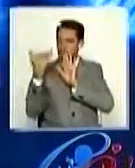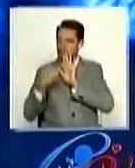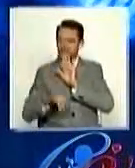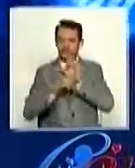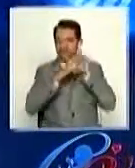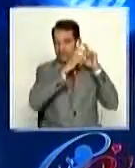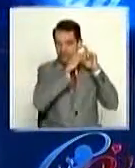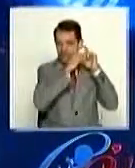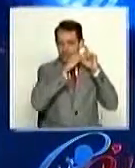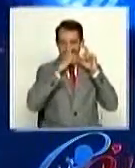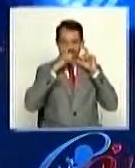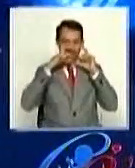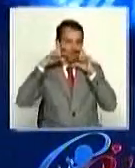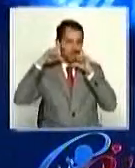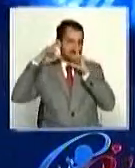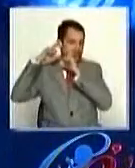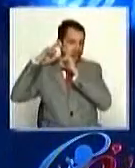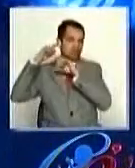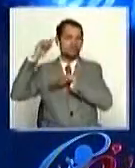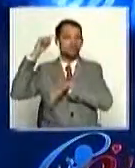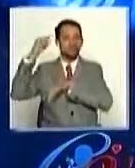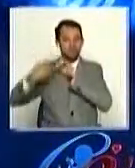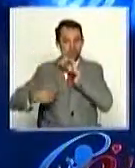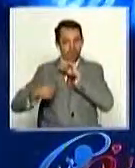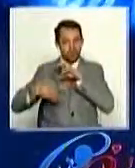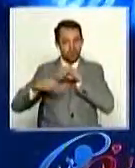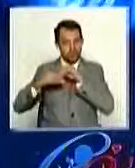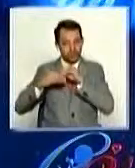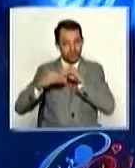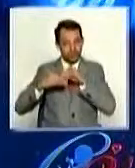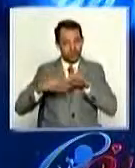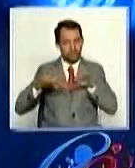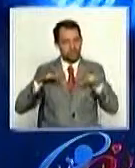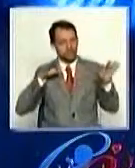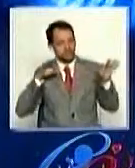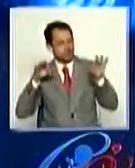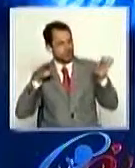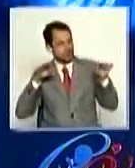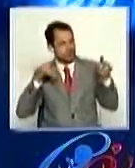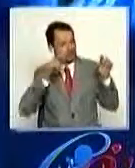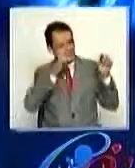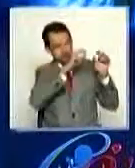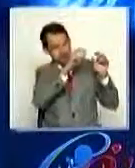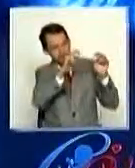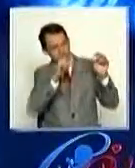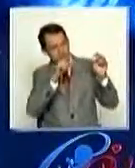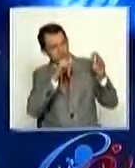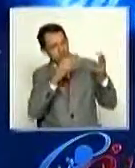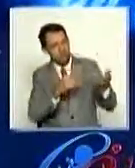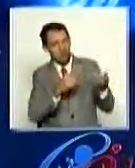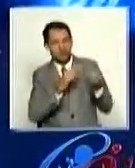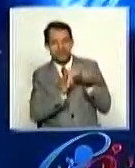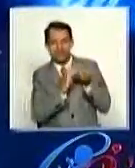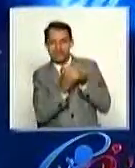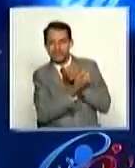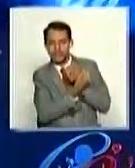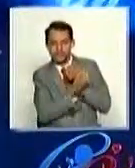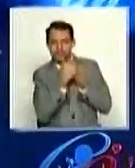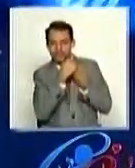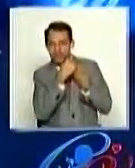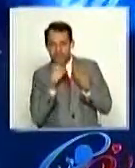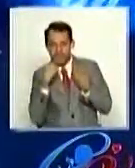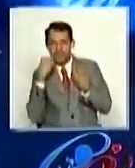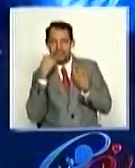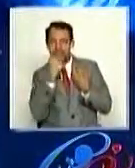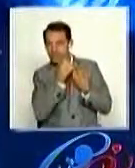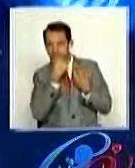las estructuras de la cavidad oral. No solamente miramos los dientes, observamos la forma de los